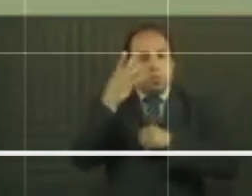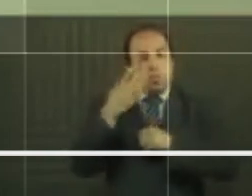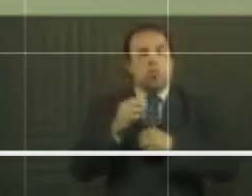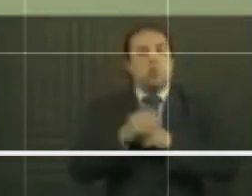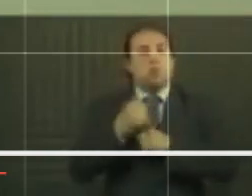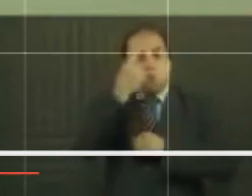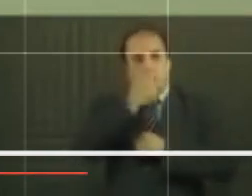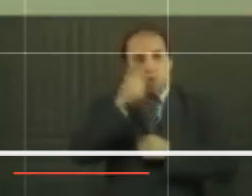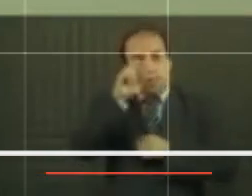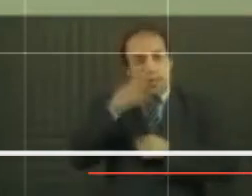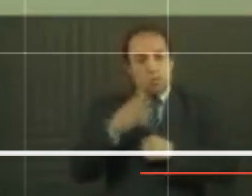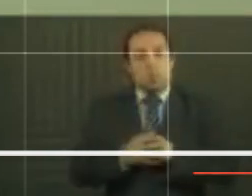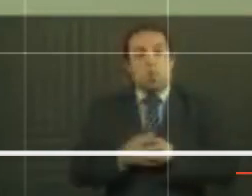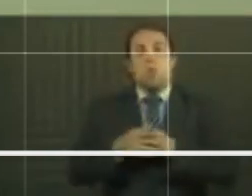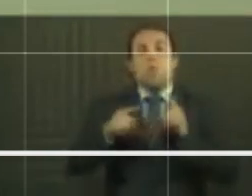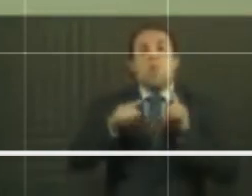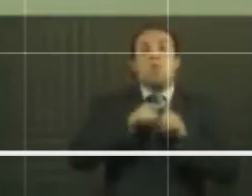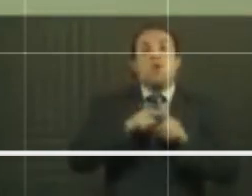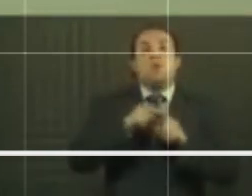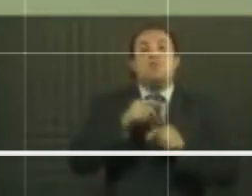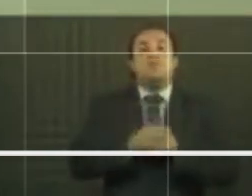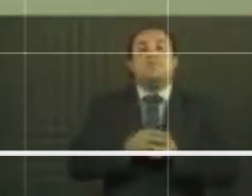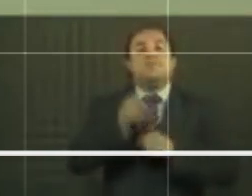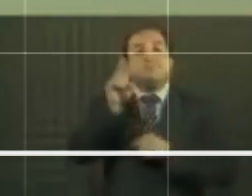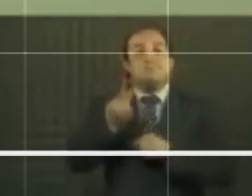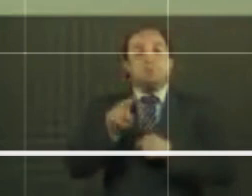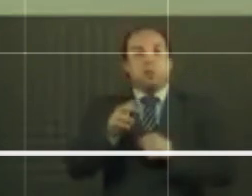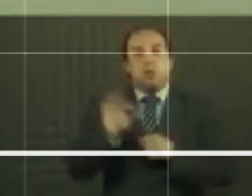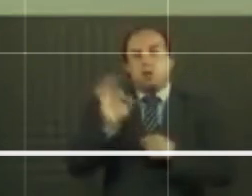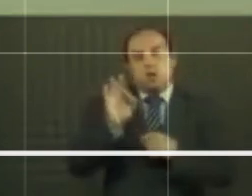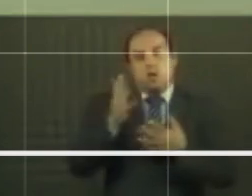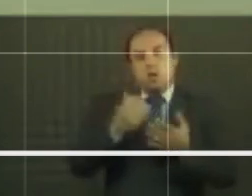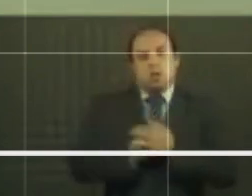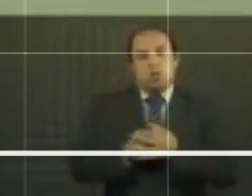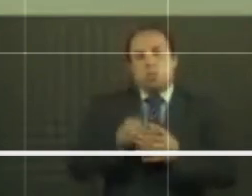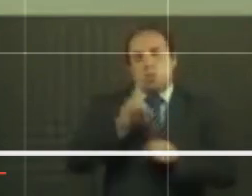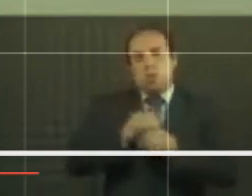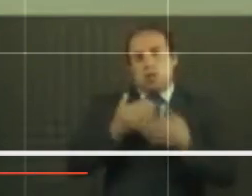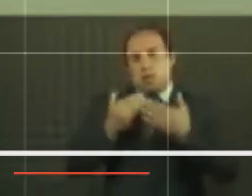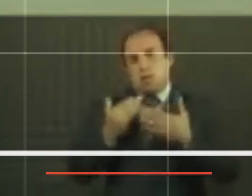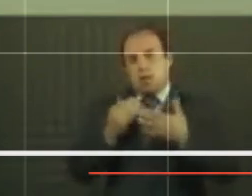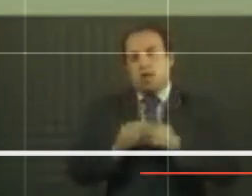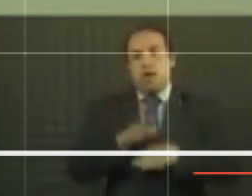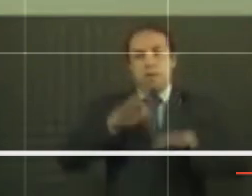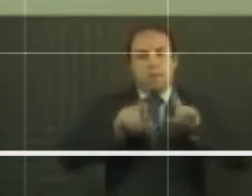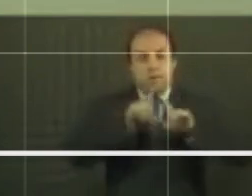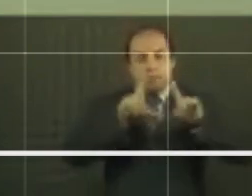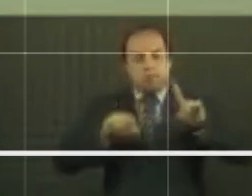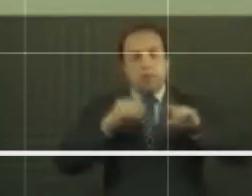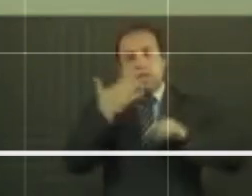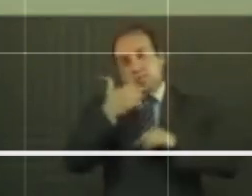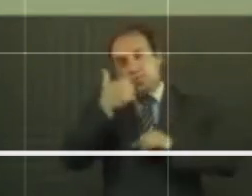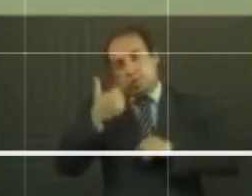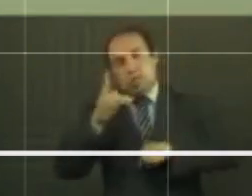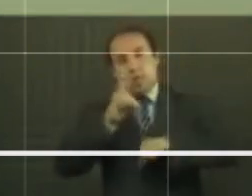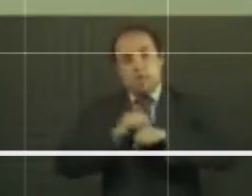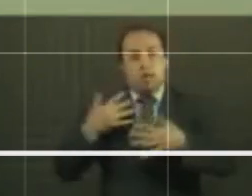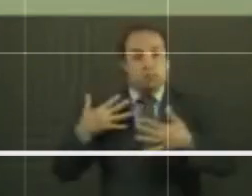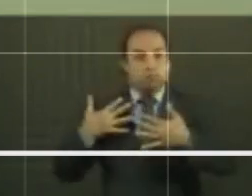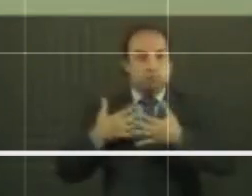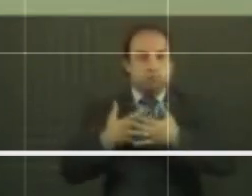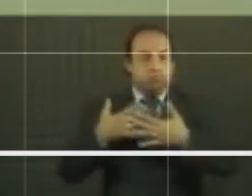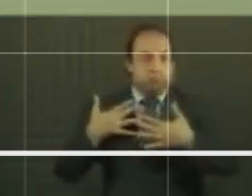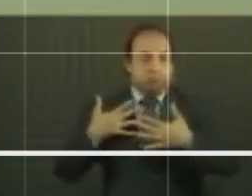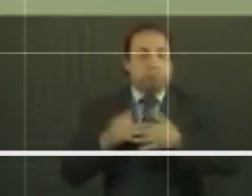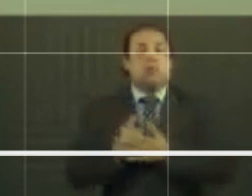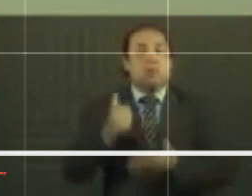confirmatoria. No necesariamente pruebas del día anterior, pueden ser pruebas en muchos casos en otros estados de la República de hace 5 o 6 días. En el caso de la